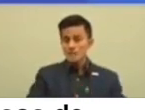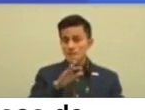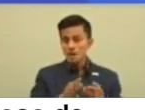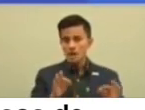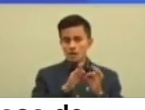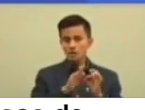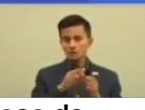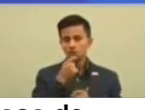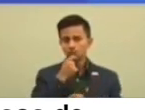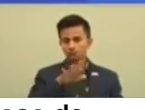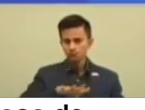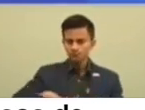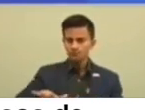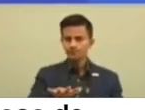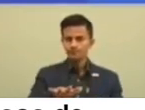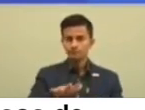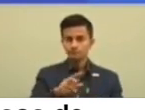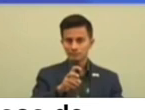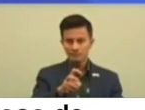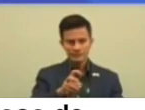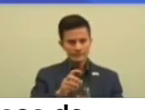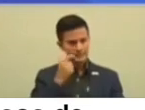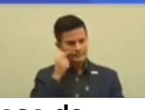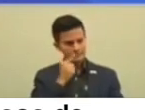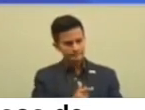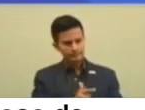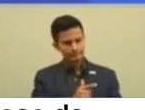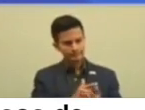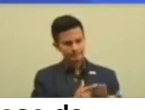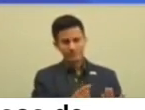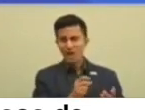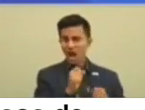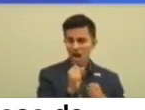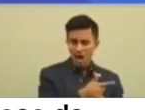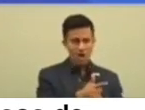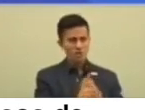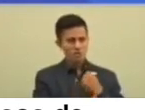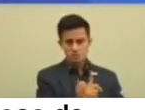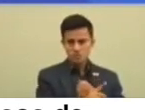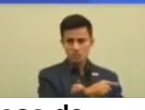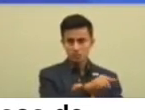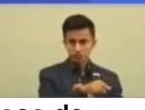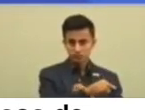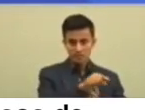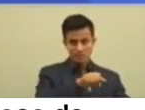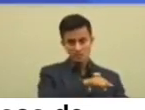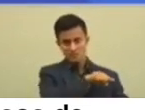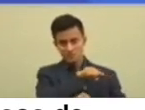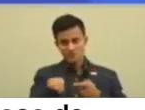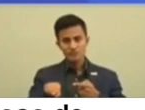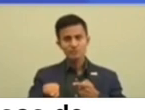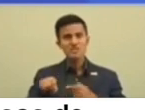cualquier acto u omisión que transgreda estas prerrogativas hace patente la obligación de